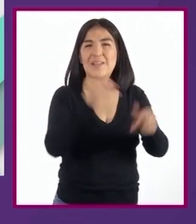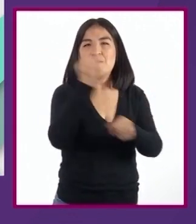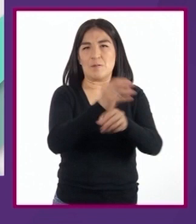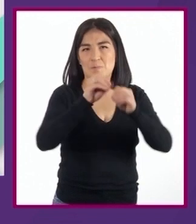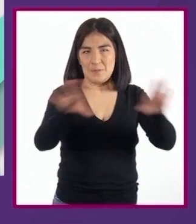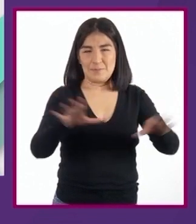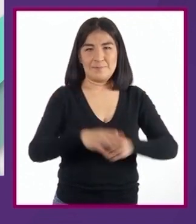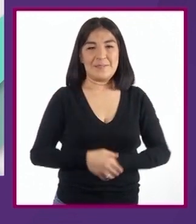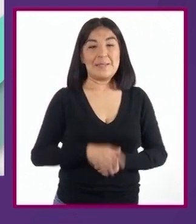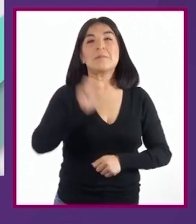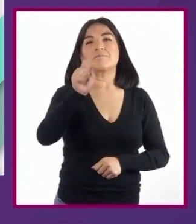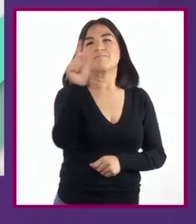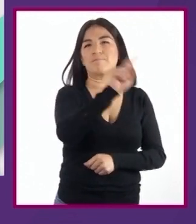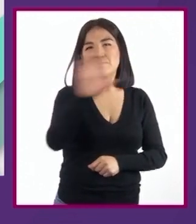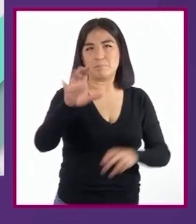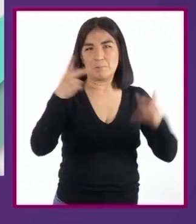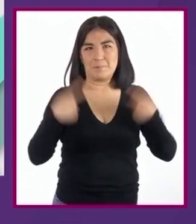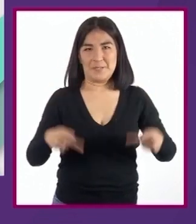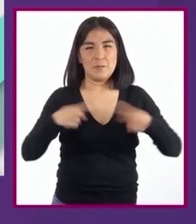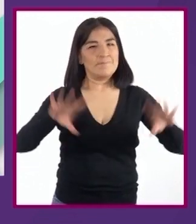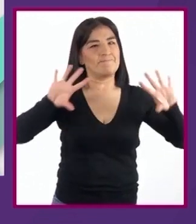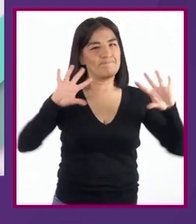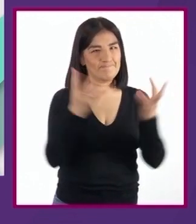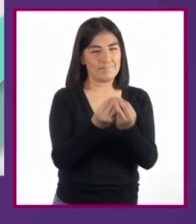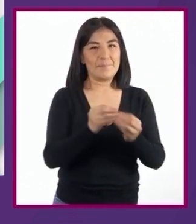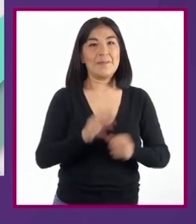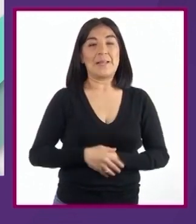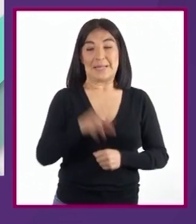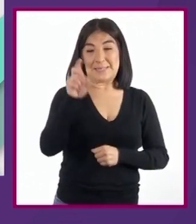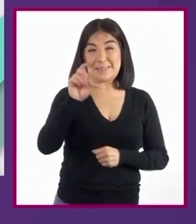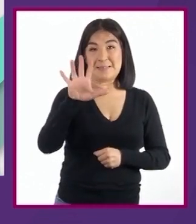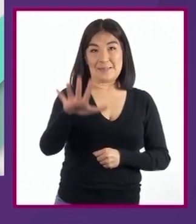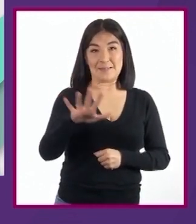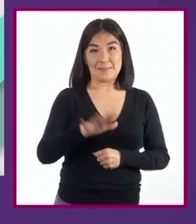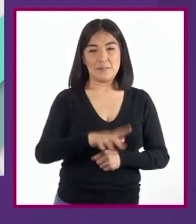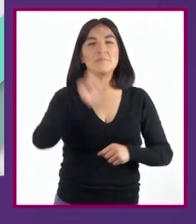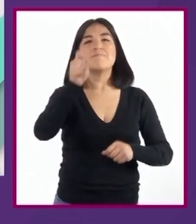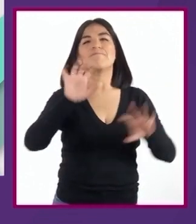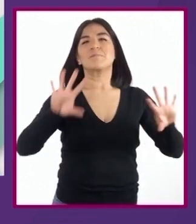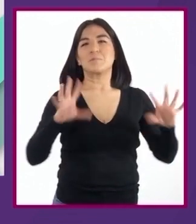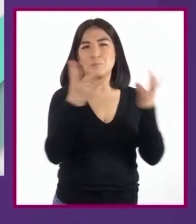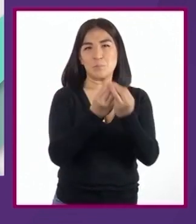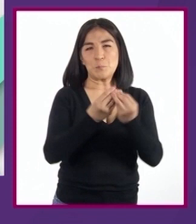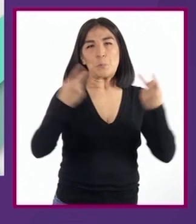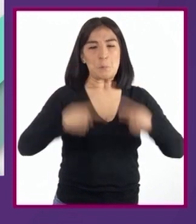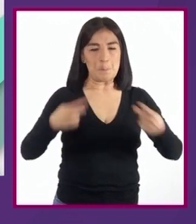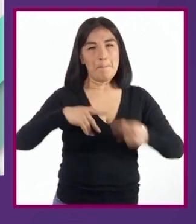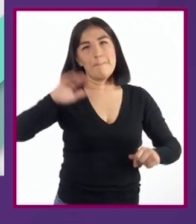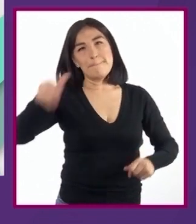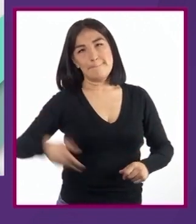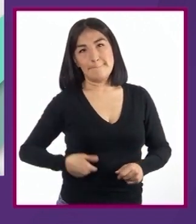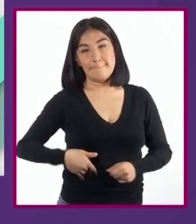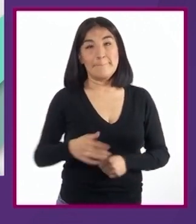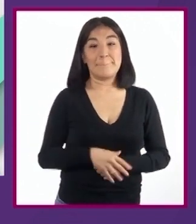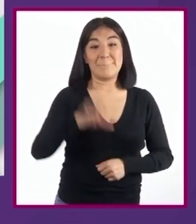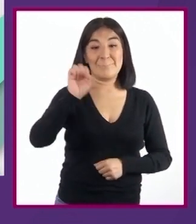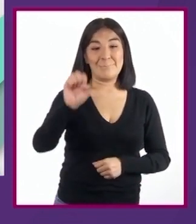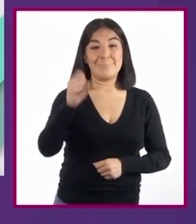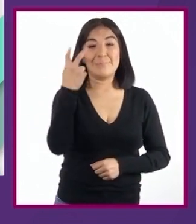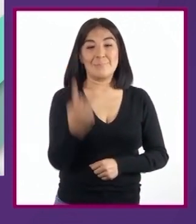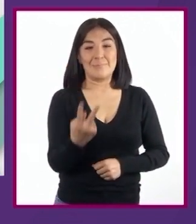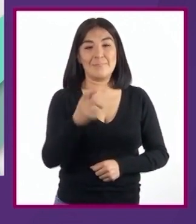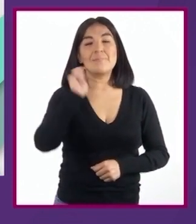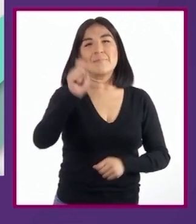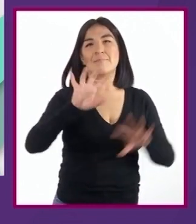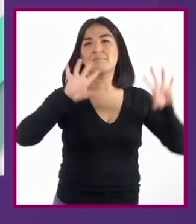Son 100 personas en total. 35 es el total de fracturados. 62